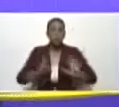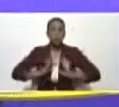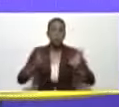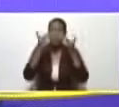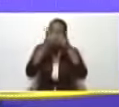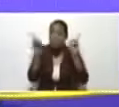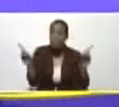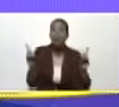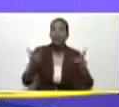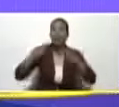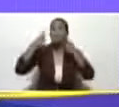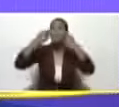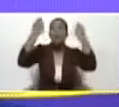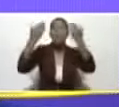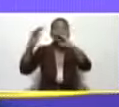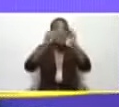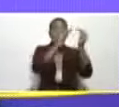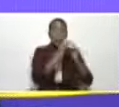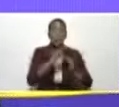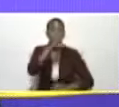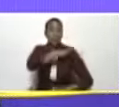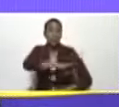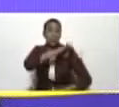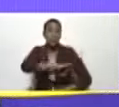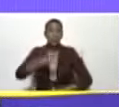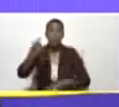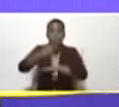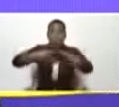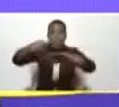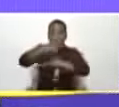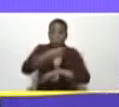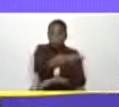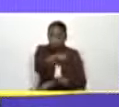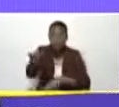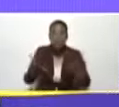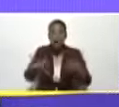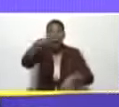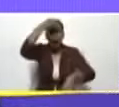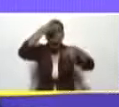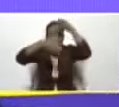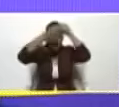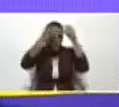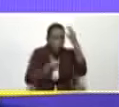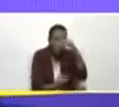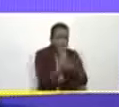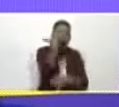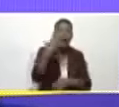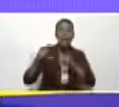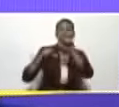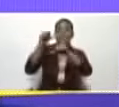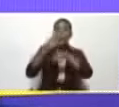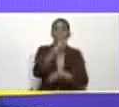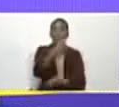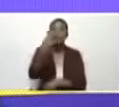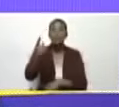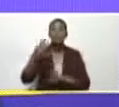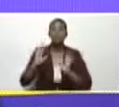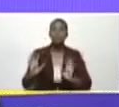democracia popular la democracia socialista ustedes se están formando en la democracia del siglo